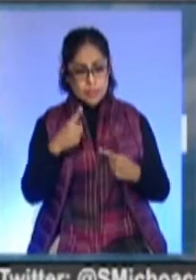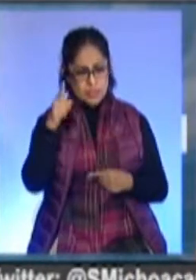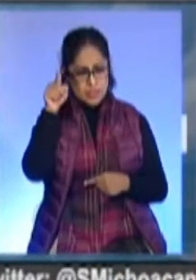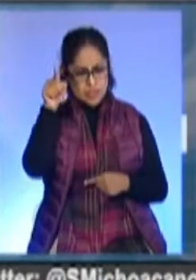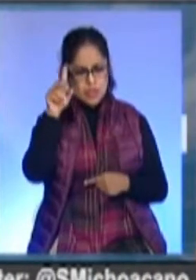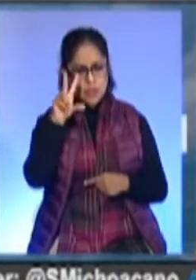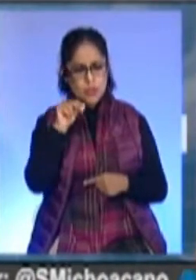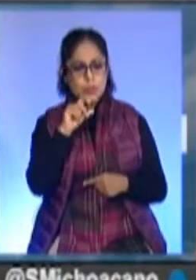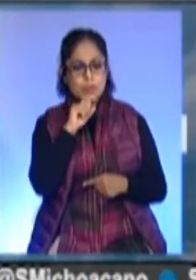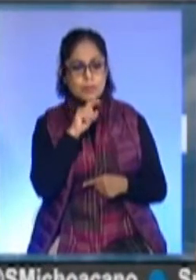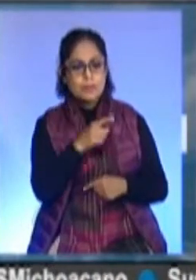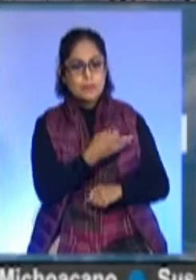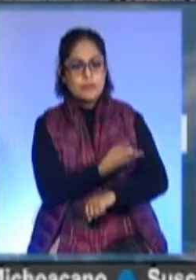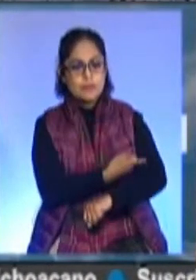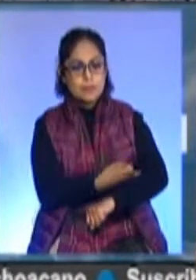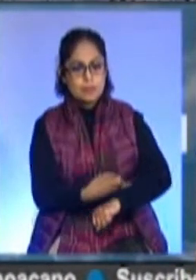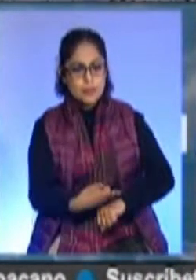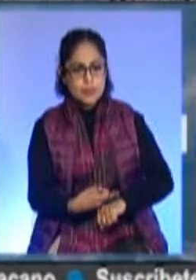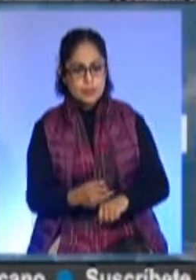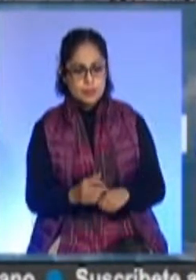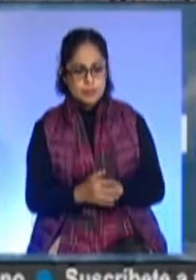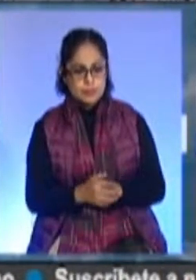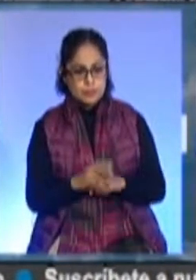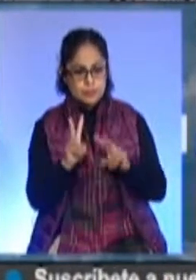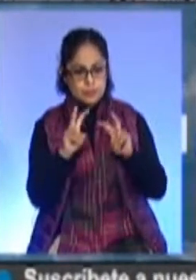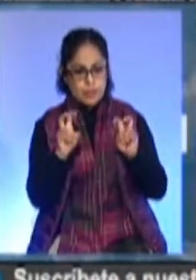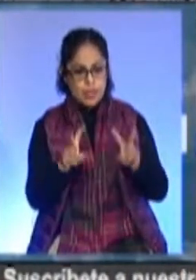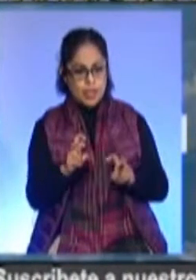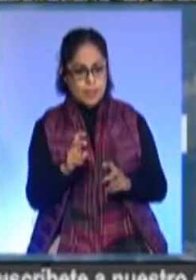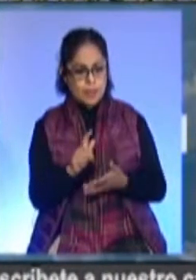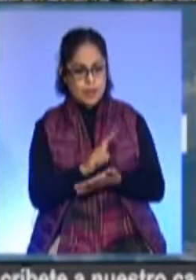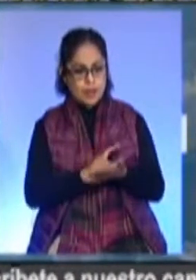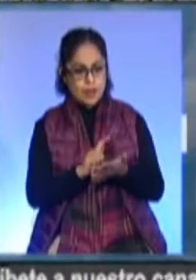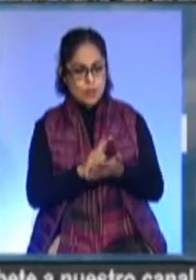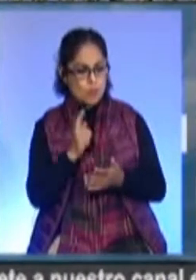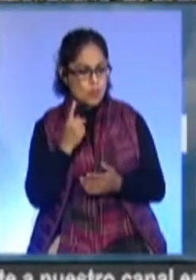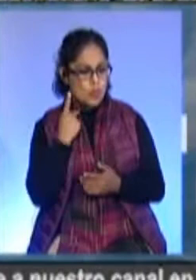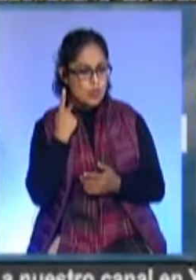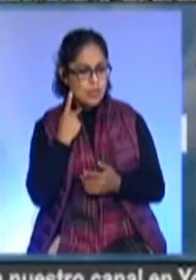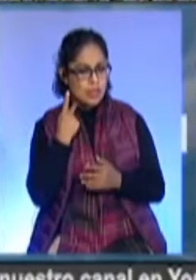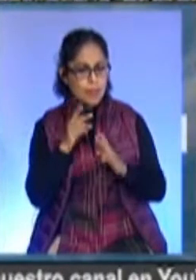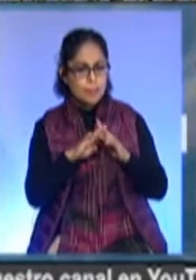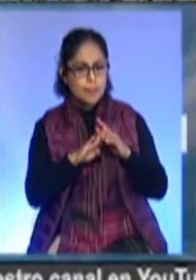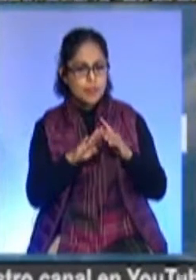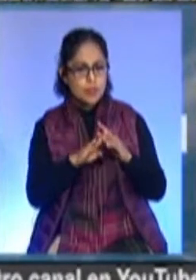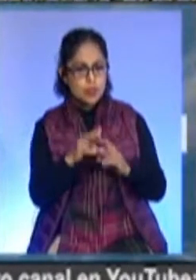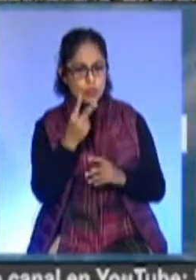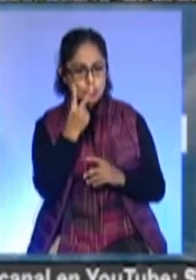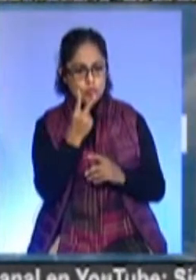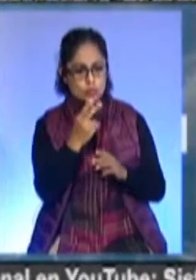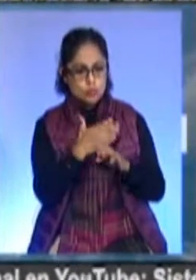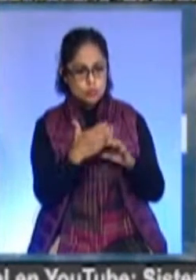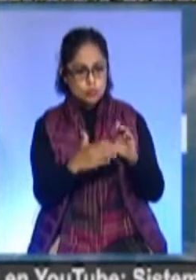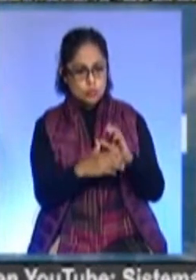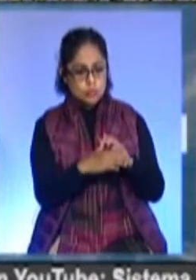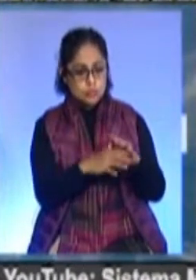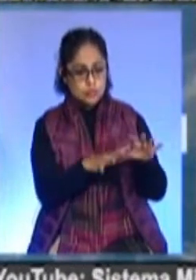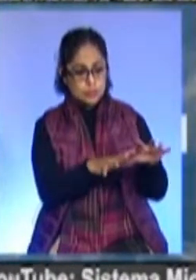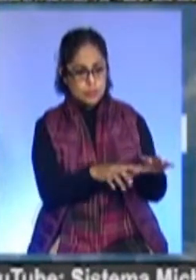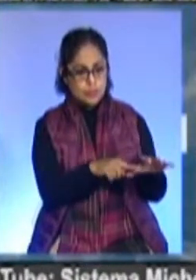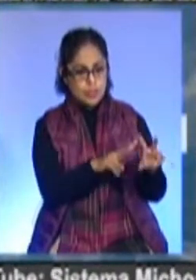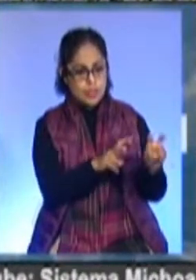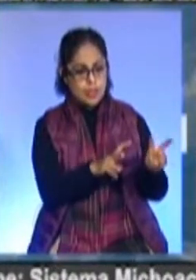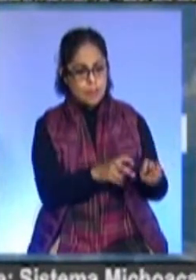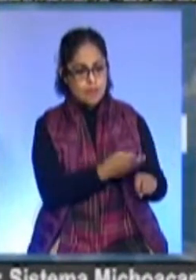los familiares. Así es, específicamente el tema de la política pública migratoria tiene que ver con esos dos grandes sectores, el tema relacionado con